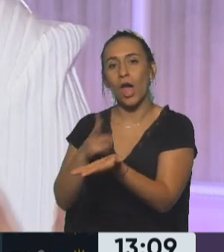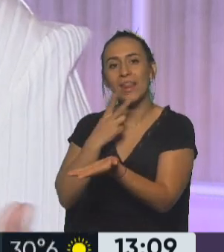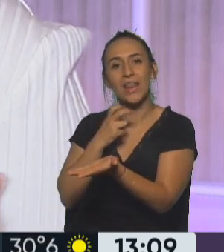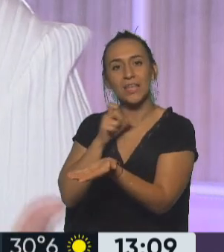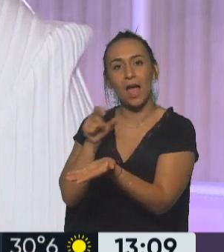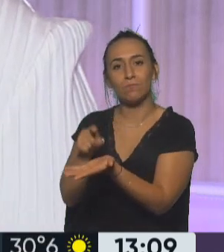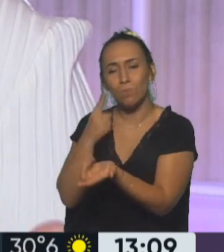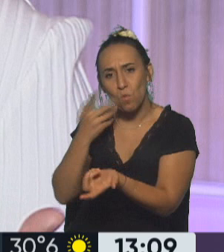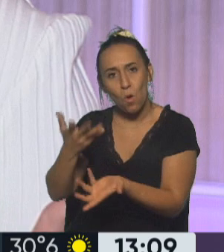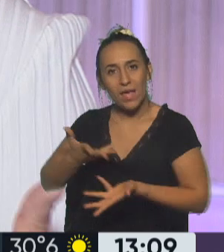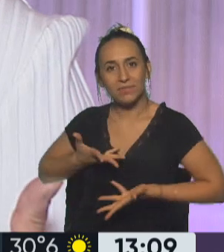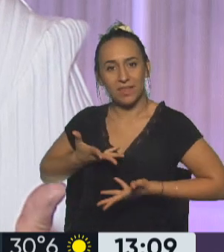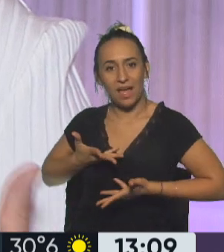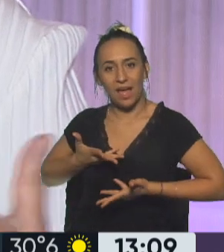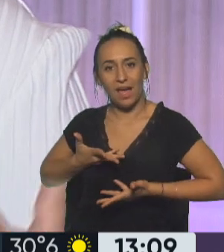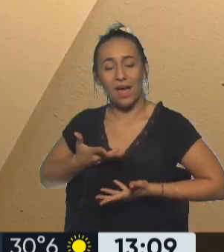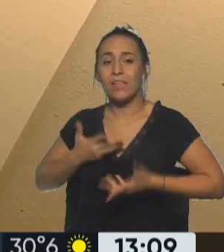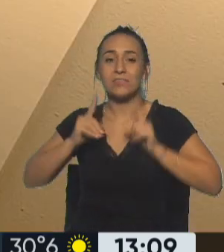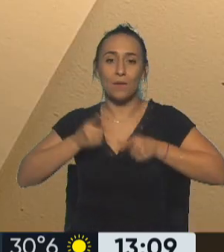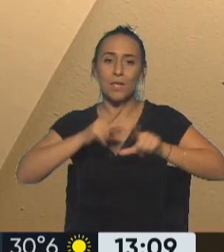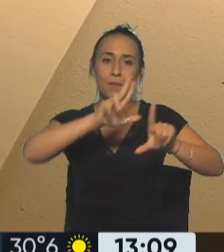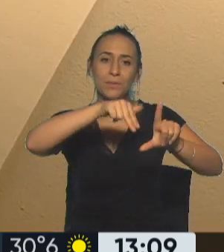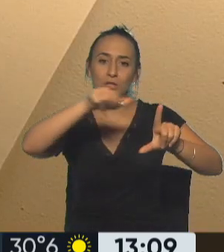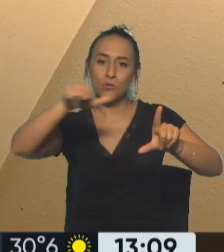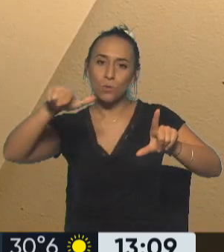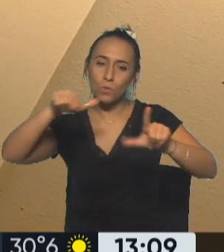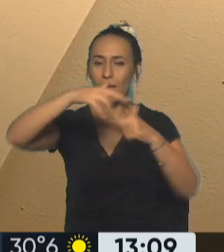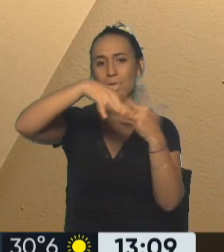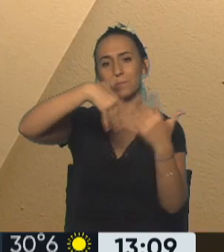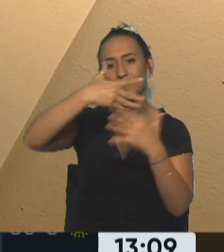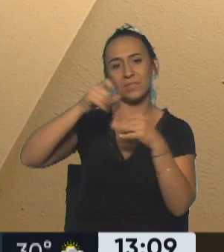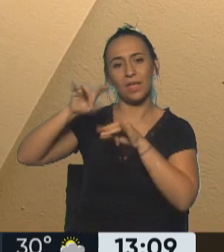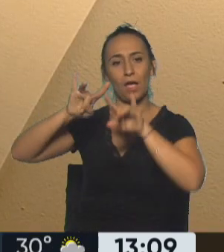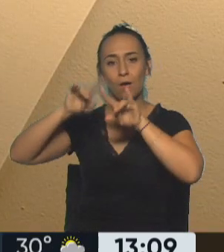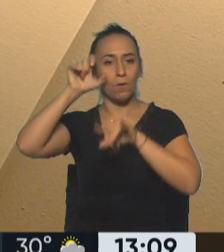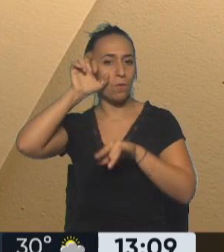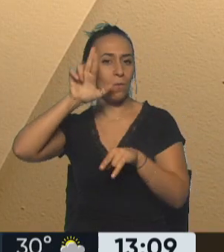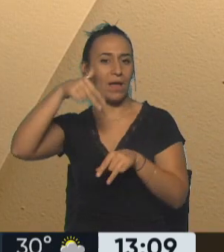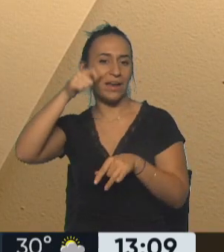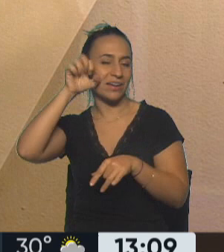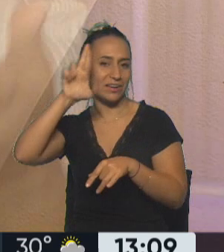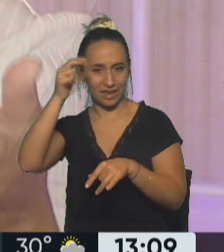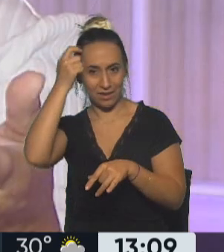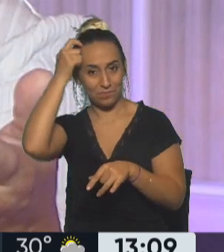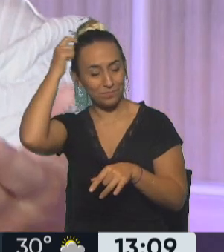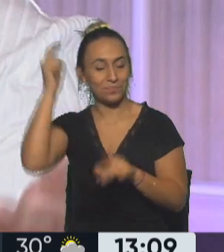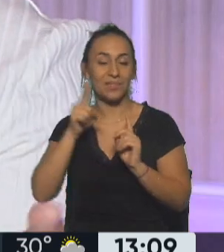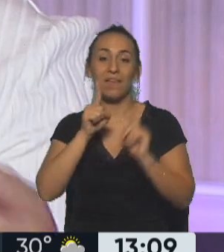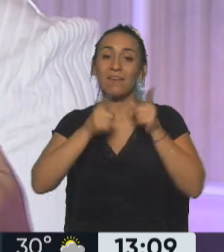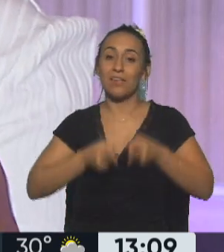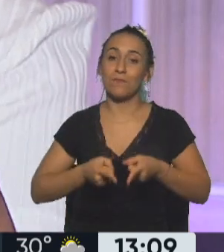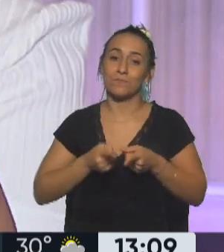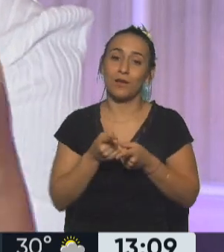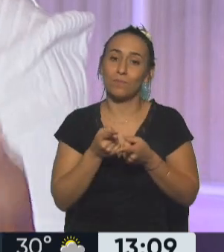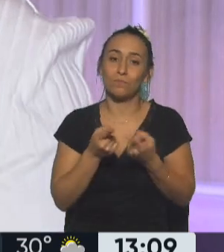una serie de pinturas basadas en la nomenclatura de Werner, tintas, un objeto